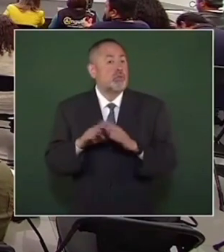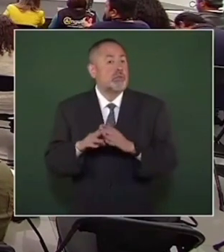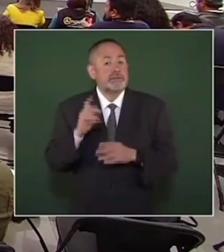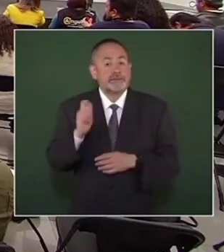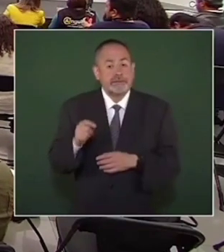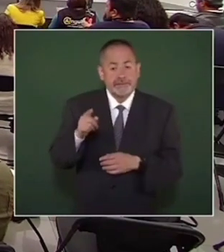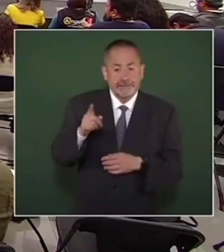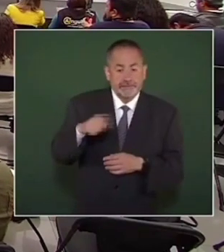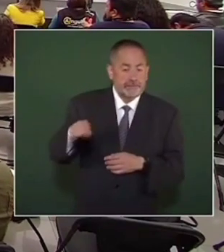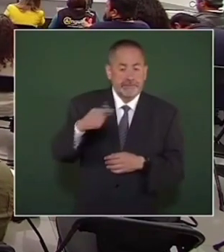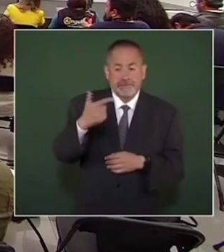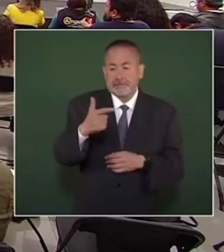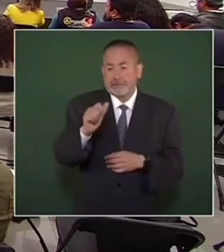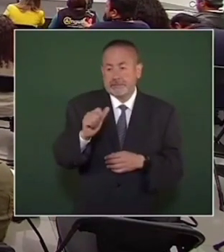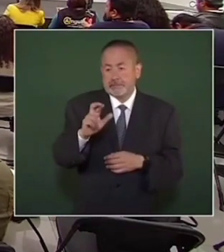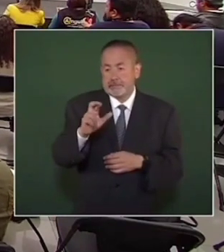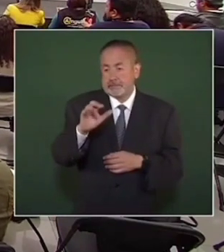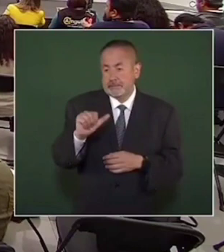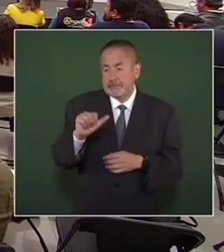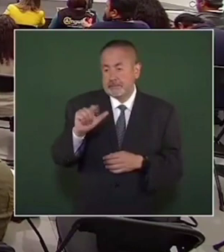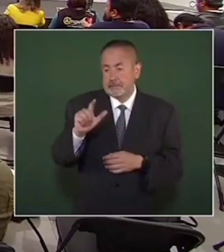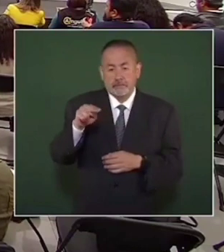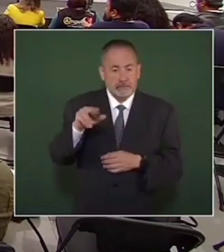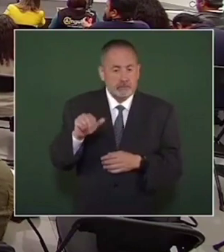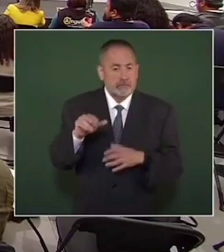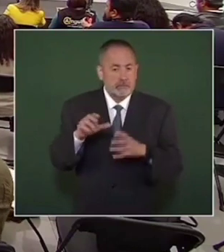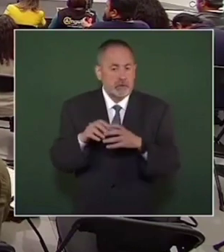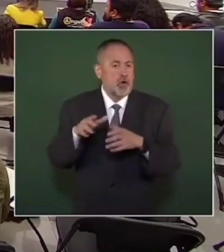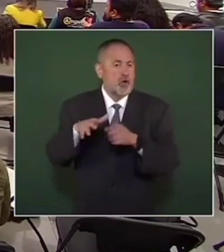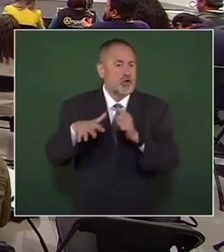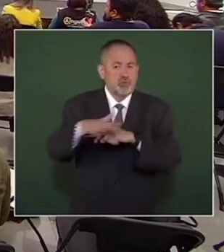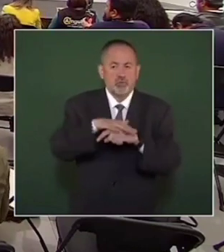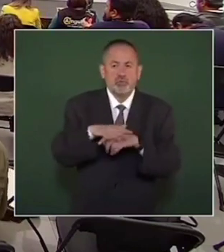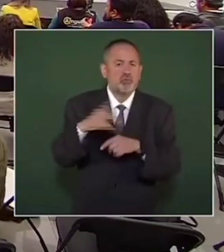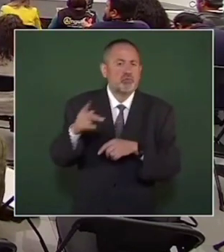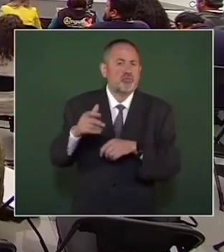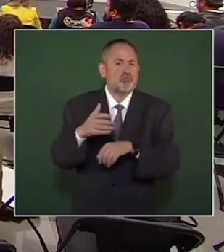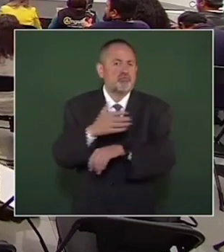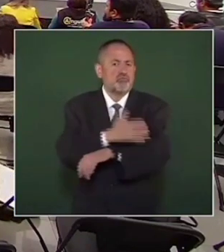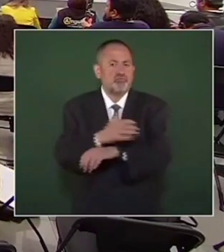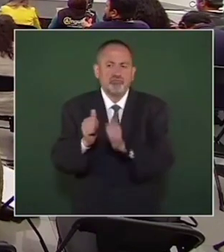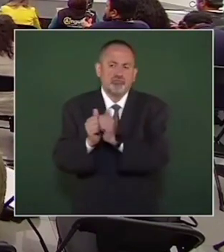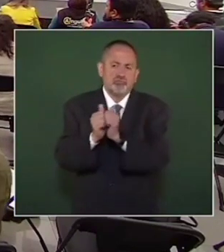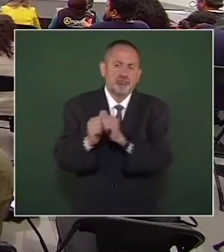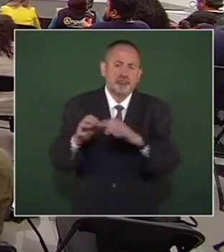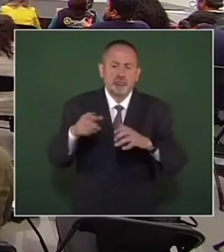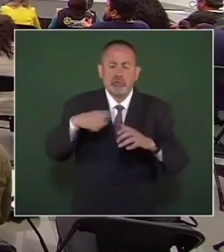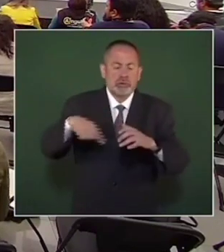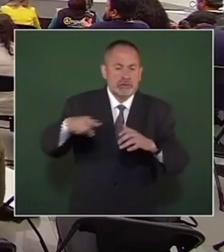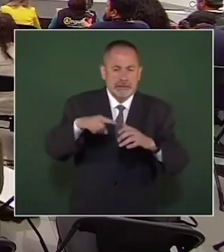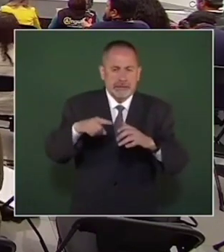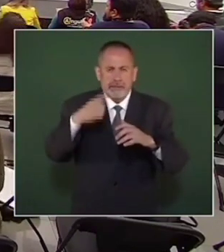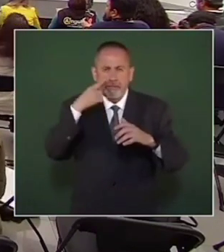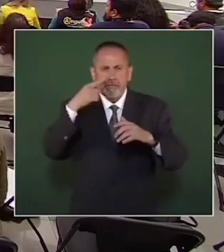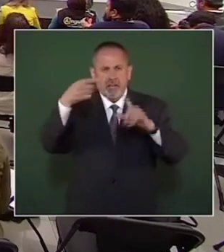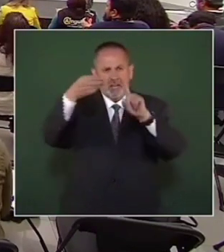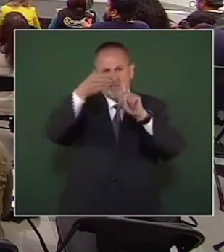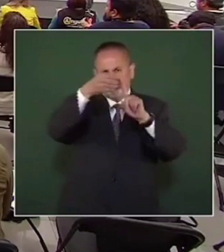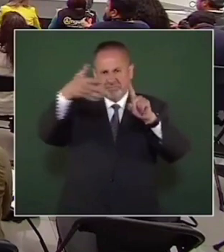por parte de García Luna y su entorno más próximo de una estructura